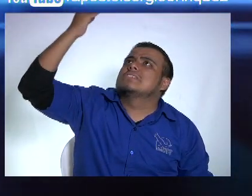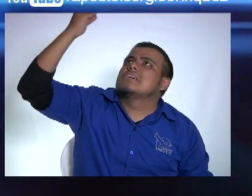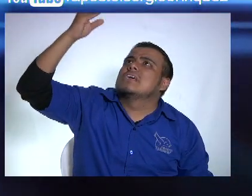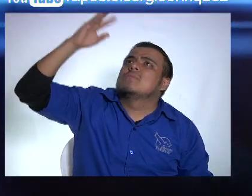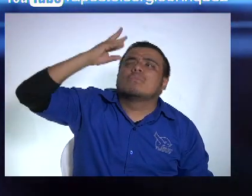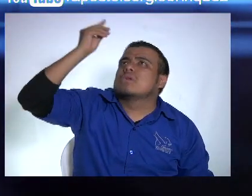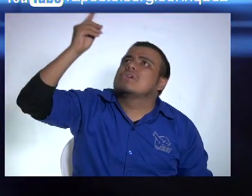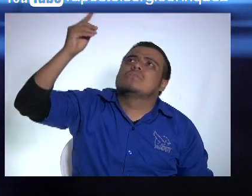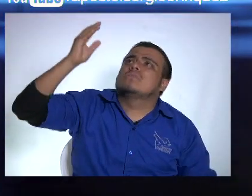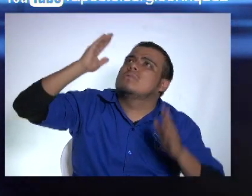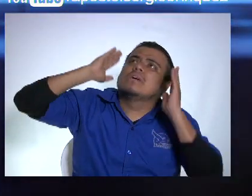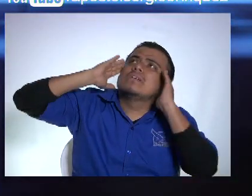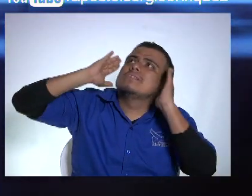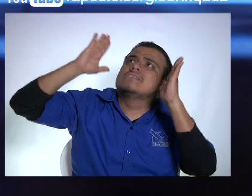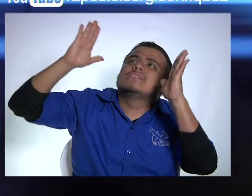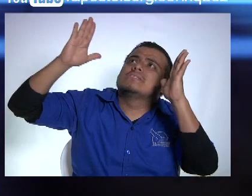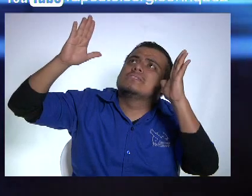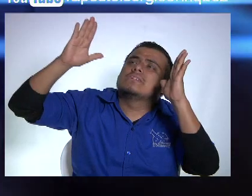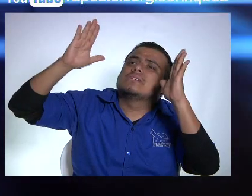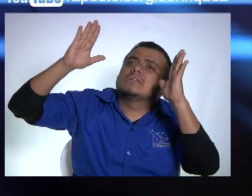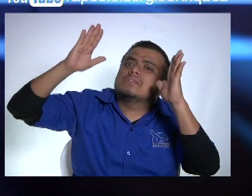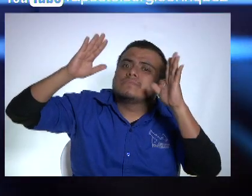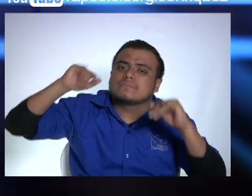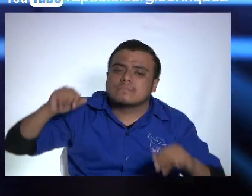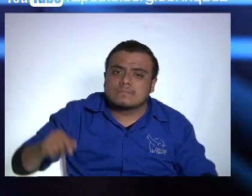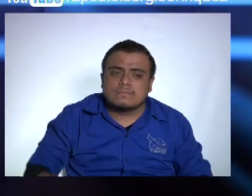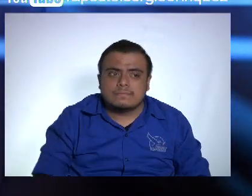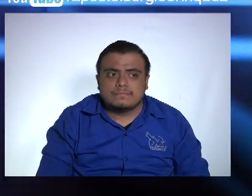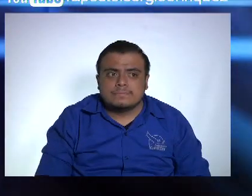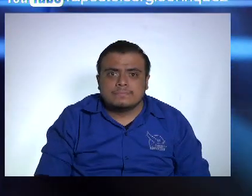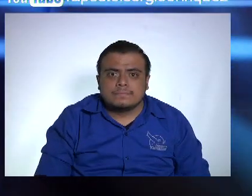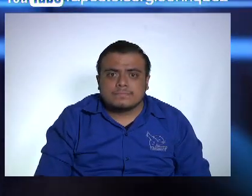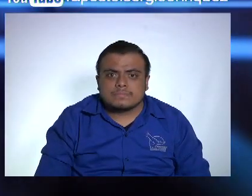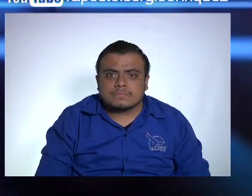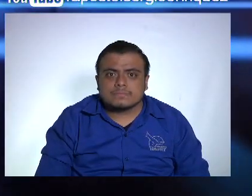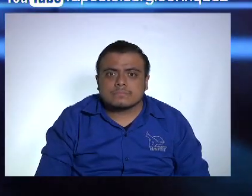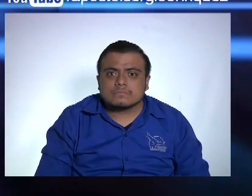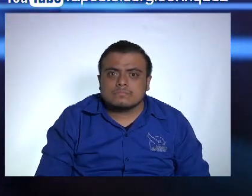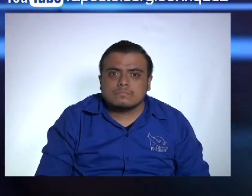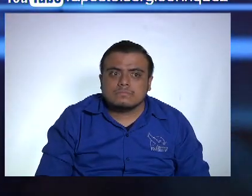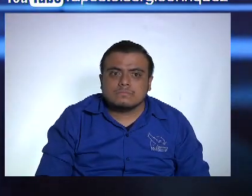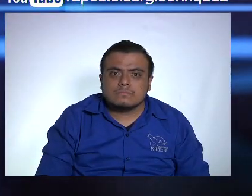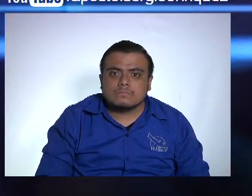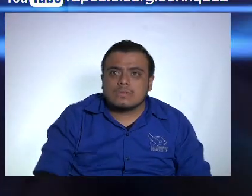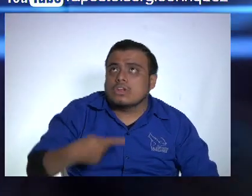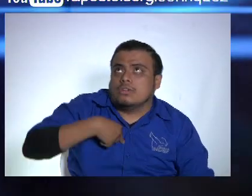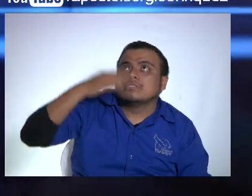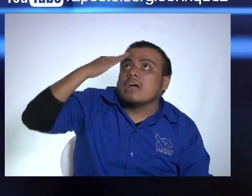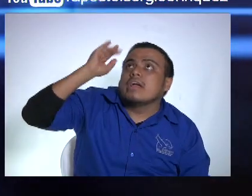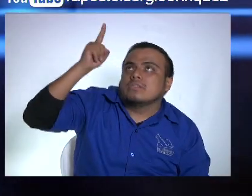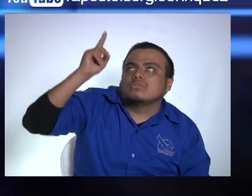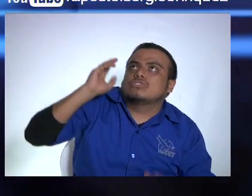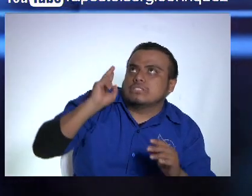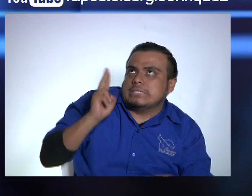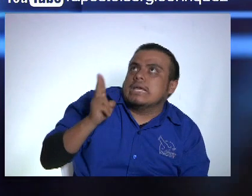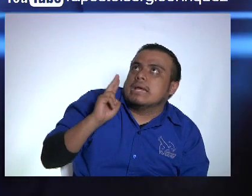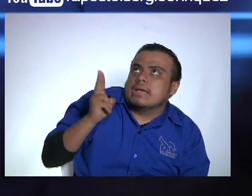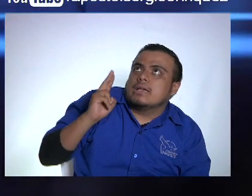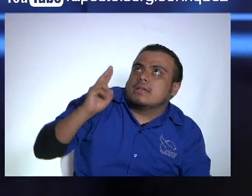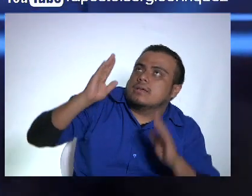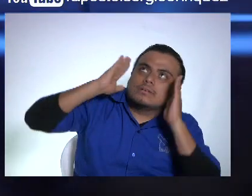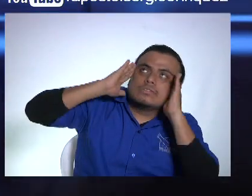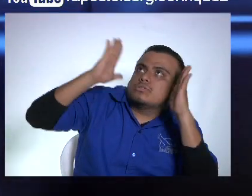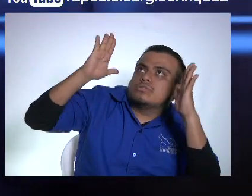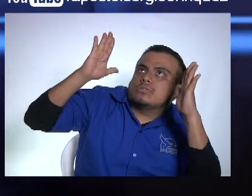oído. Y Juan 11:42 dice, yo sabía que siempre me oyes, pero lo dije por causa